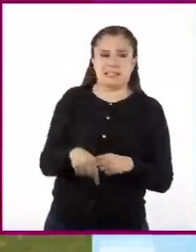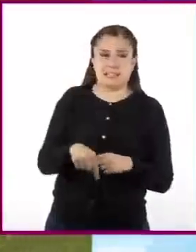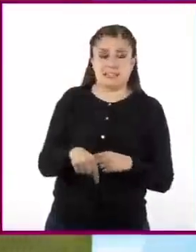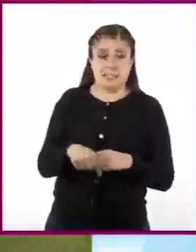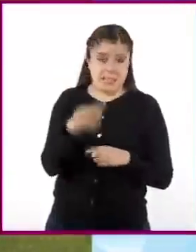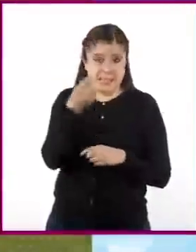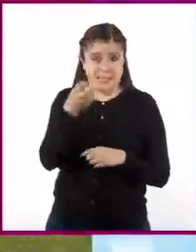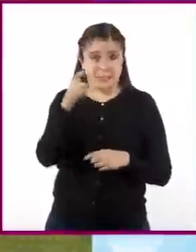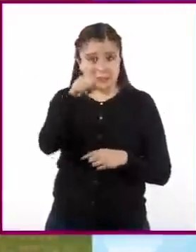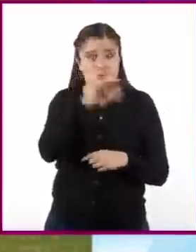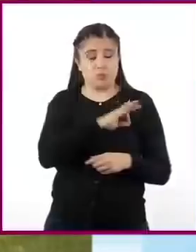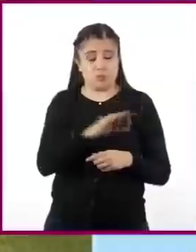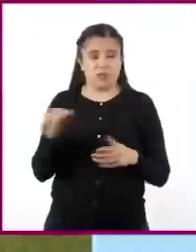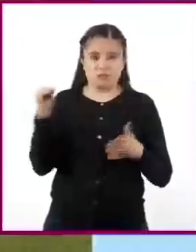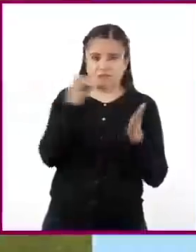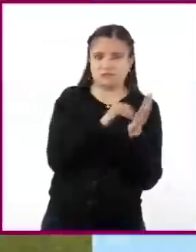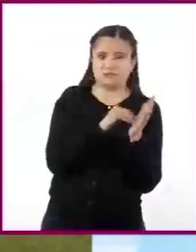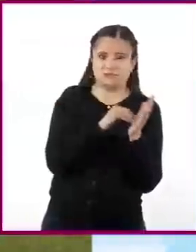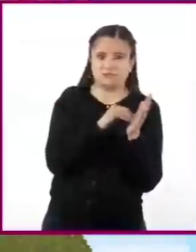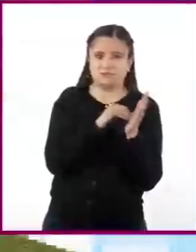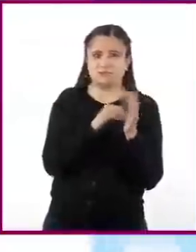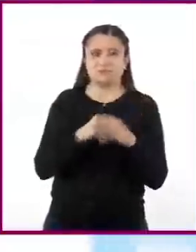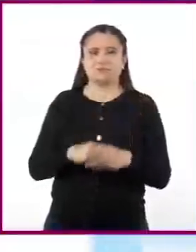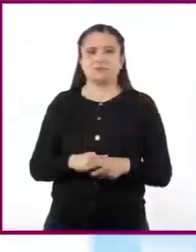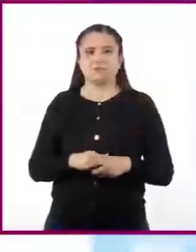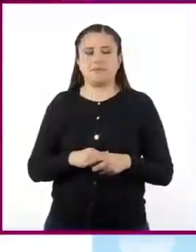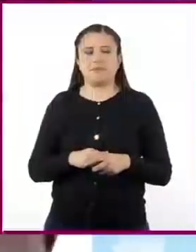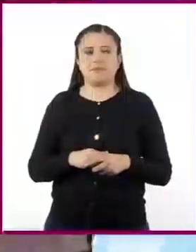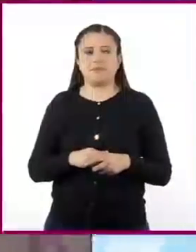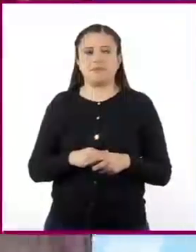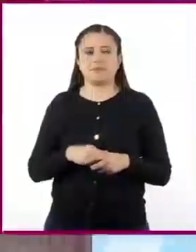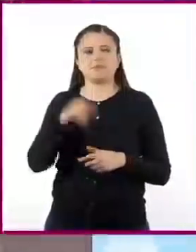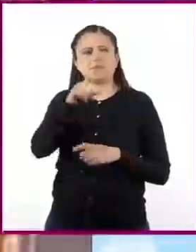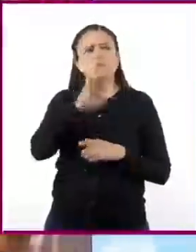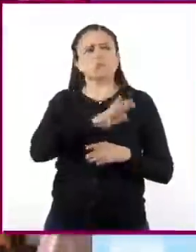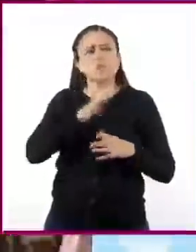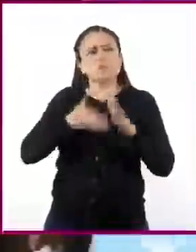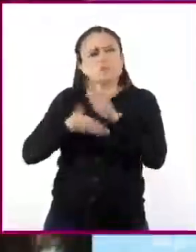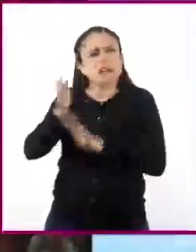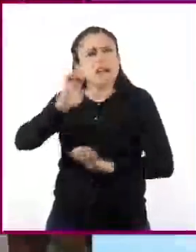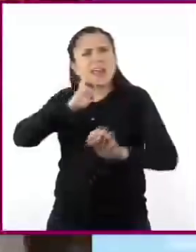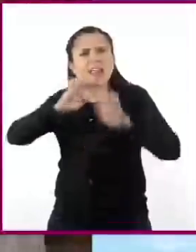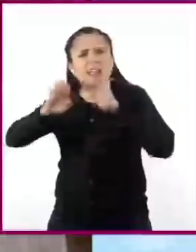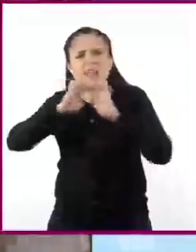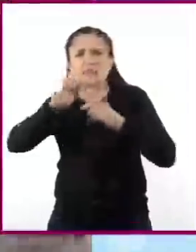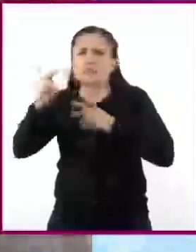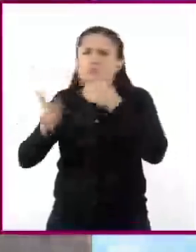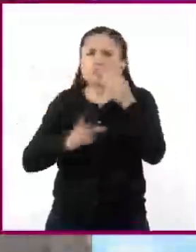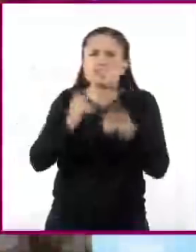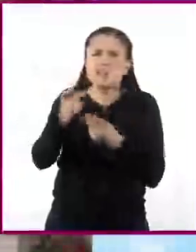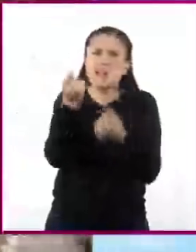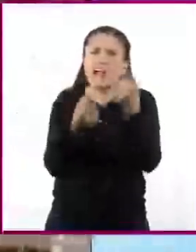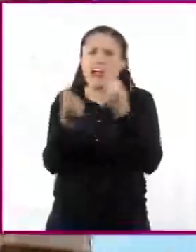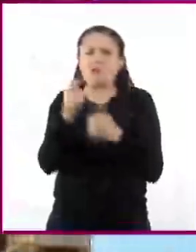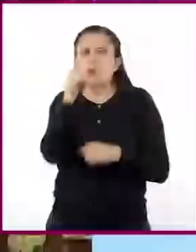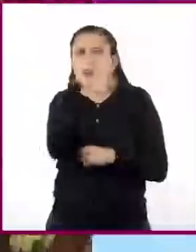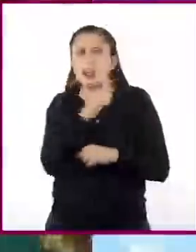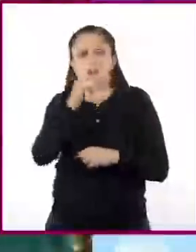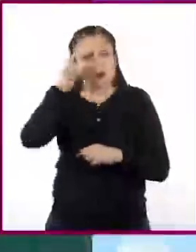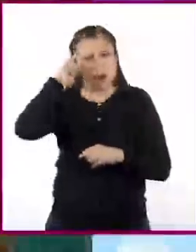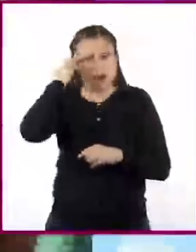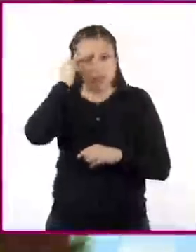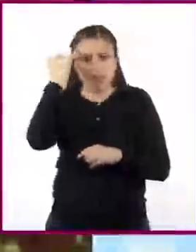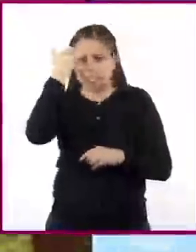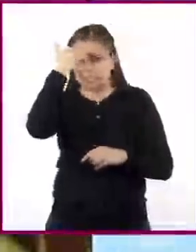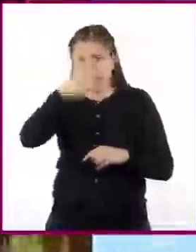Para ello, puedes basarte en una entrevista que hagas a algún o algunos hablantes de lengua